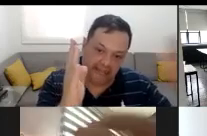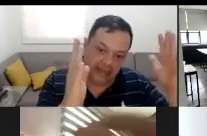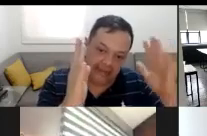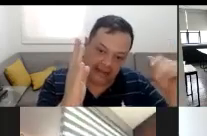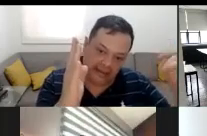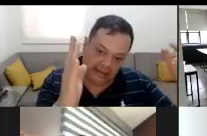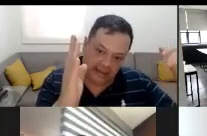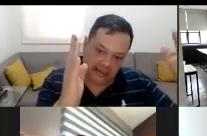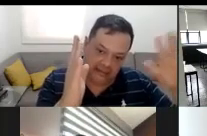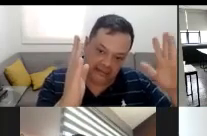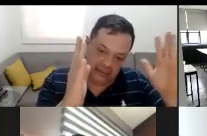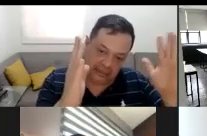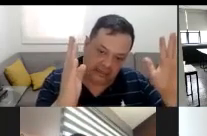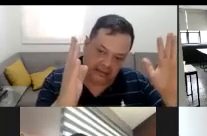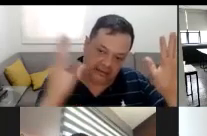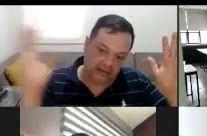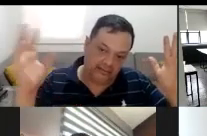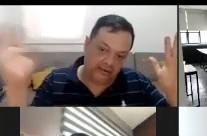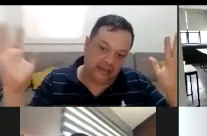se pierda,